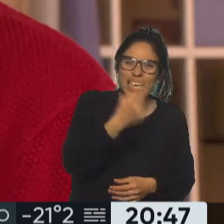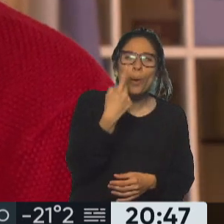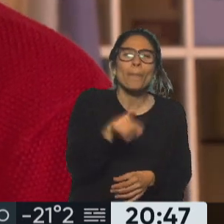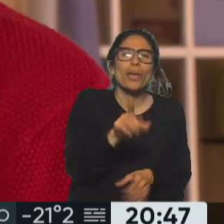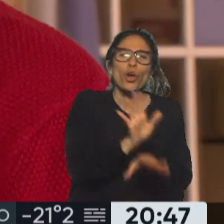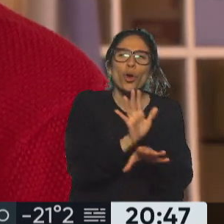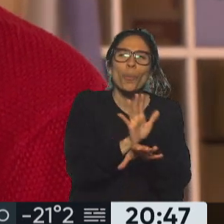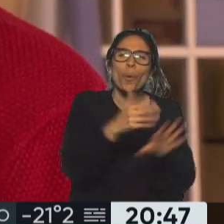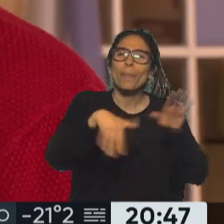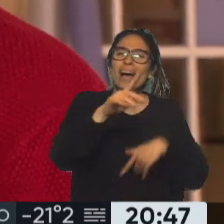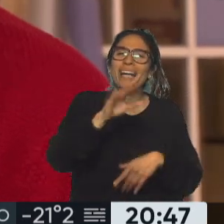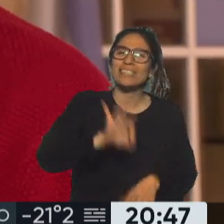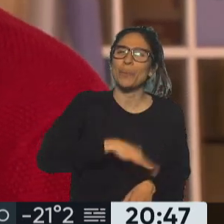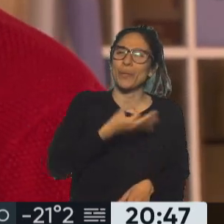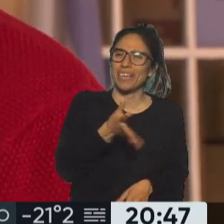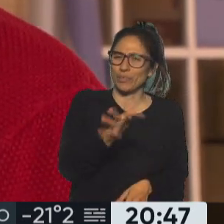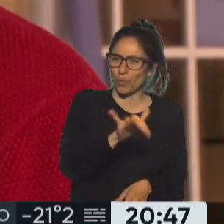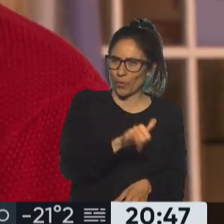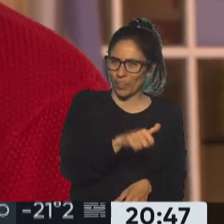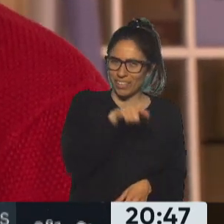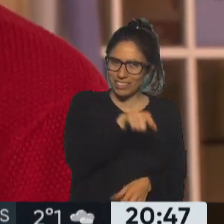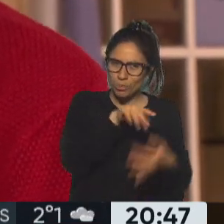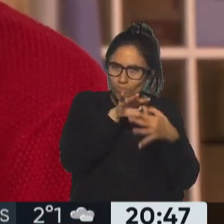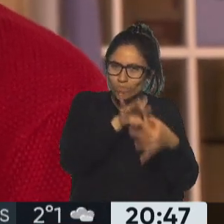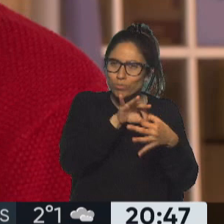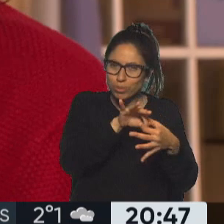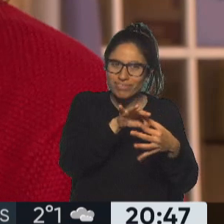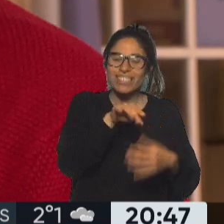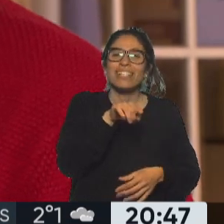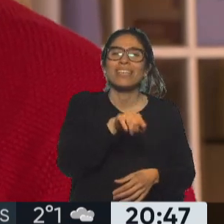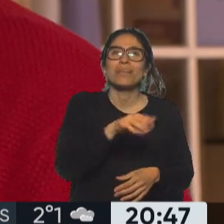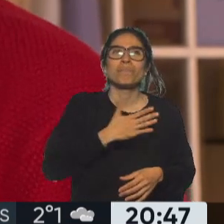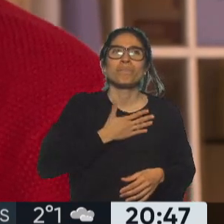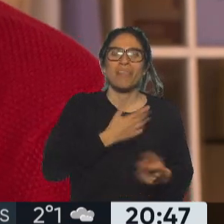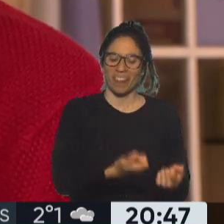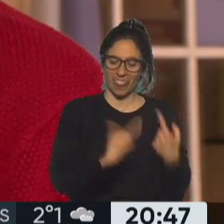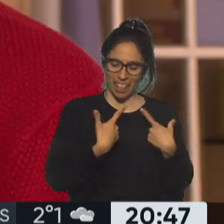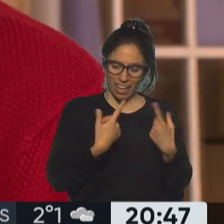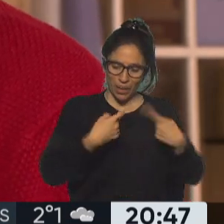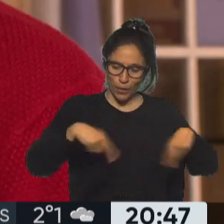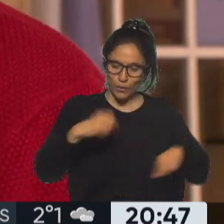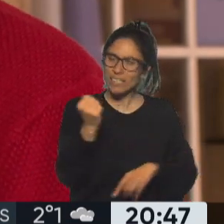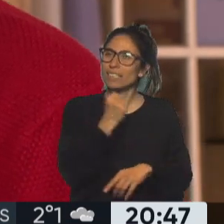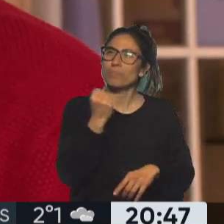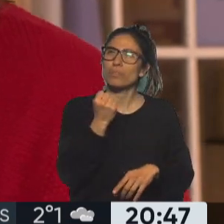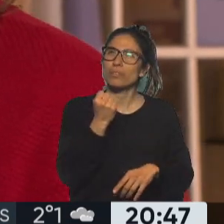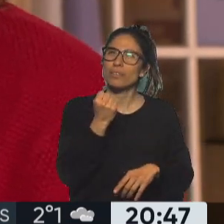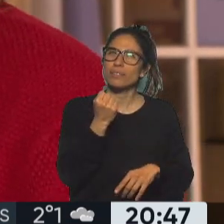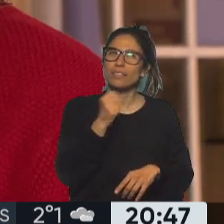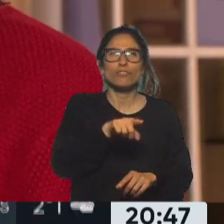de la vida, hace que las cosas importantes sean otras, no solamente